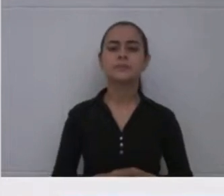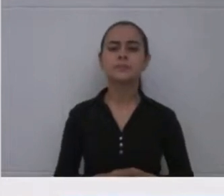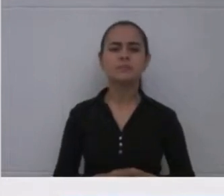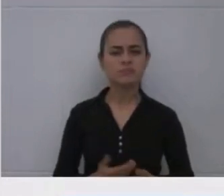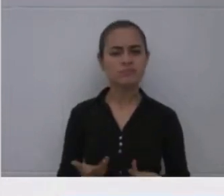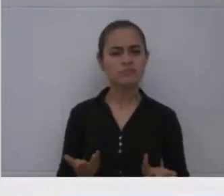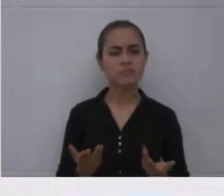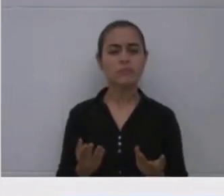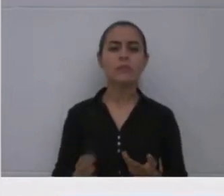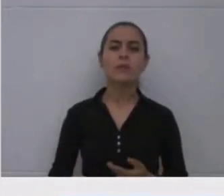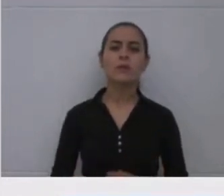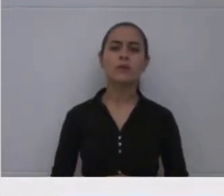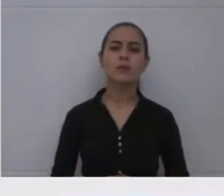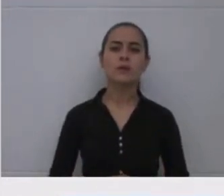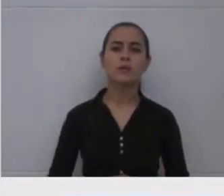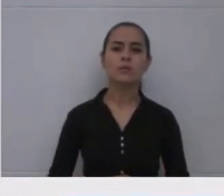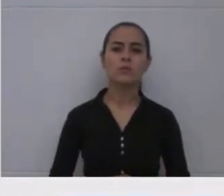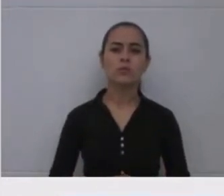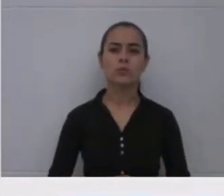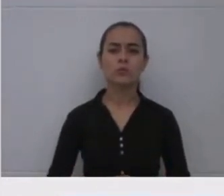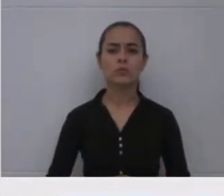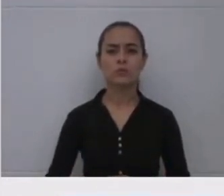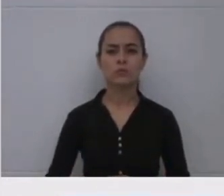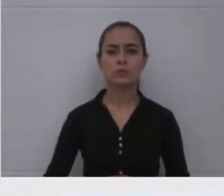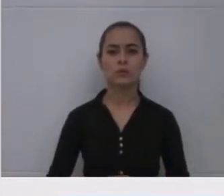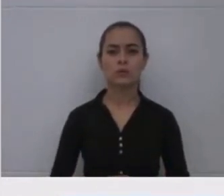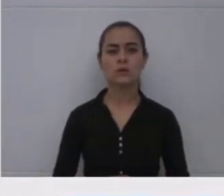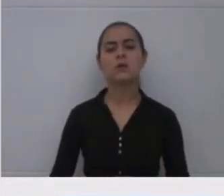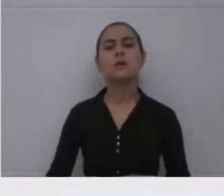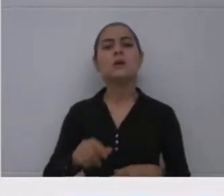Valentía que me ha costado mucho conseguir.